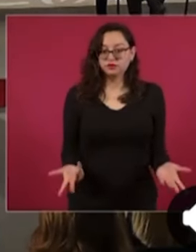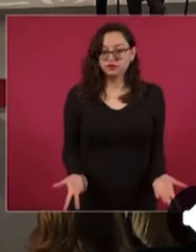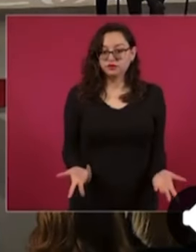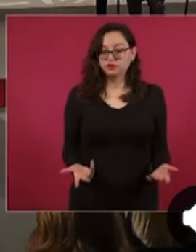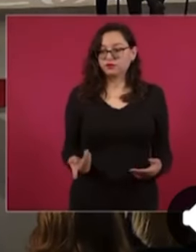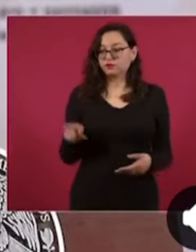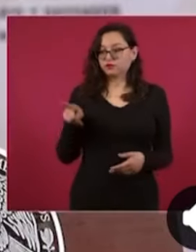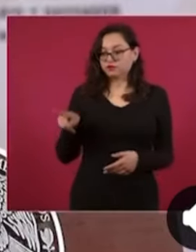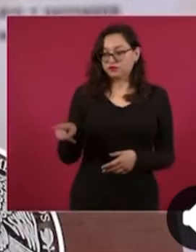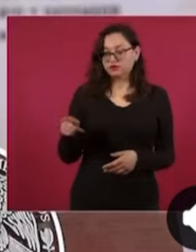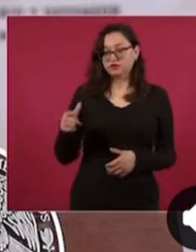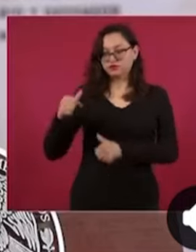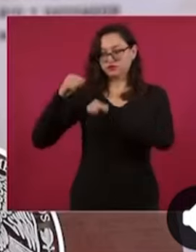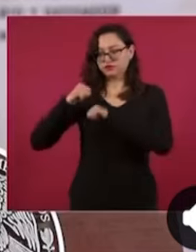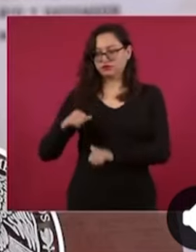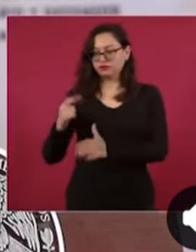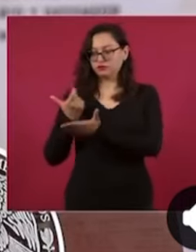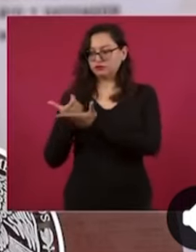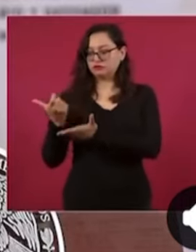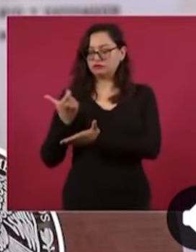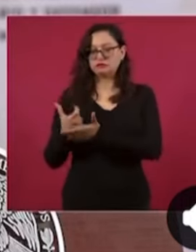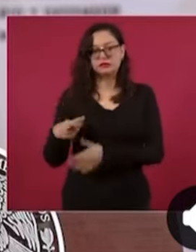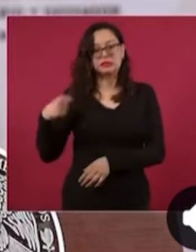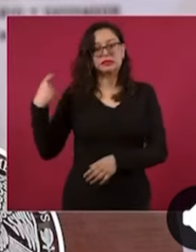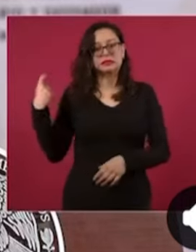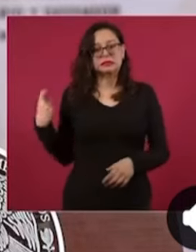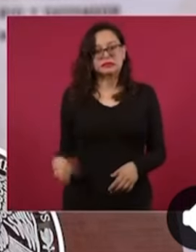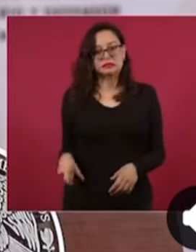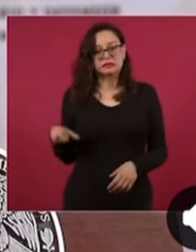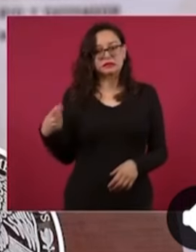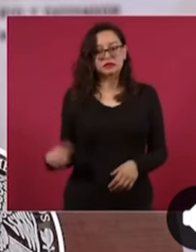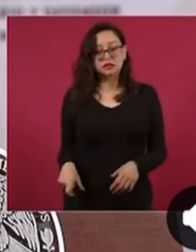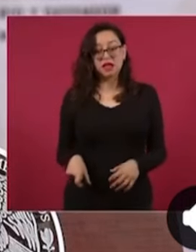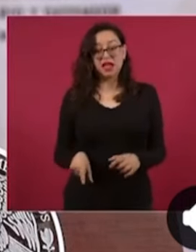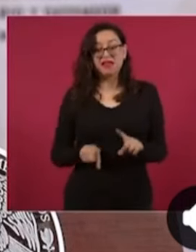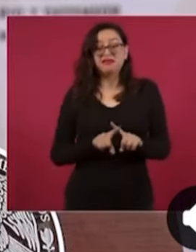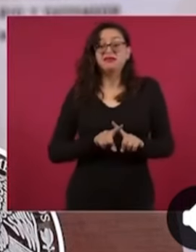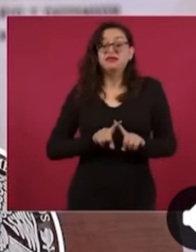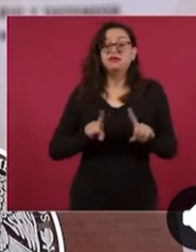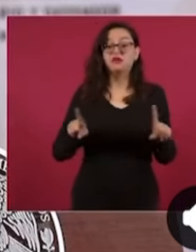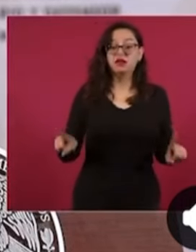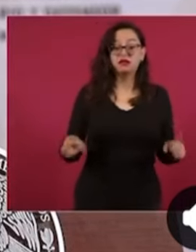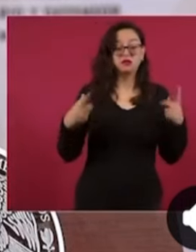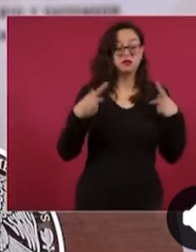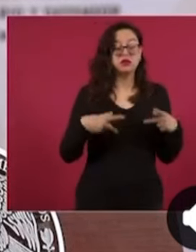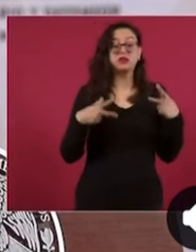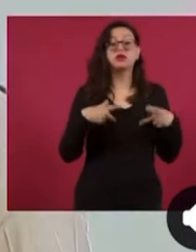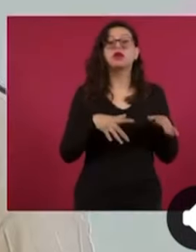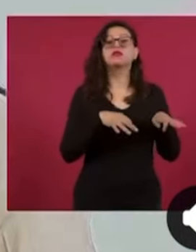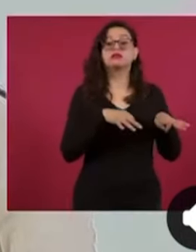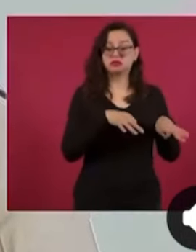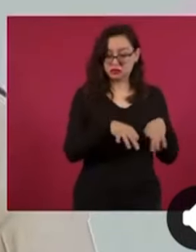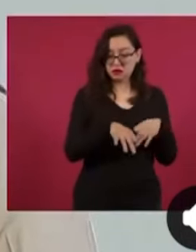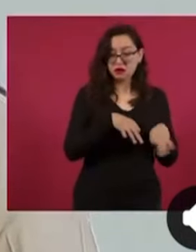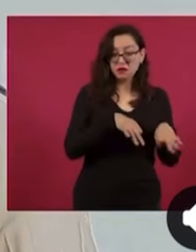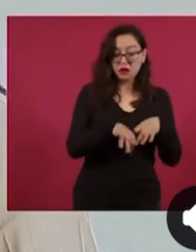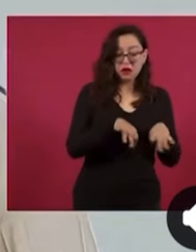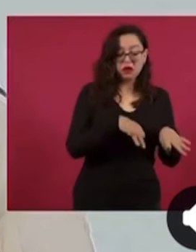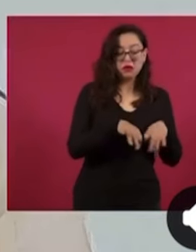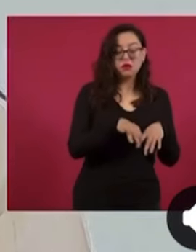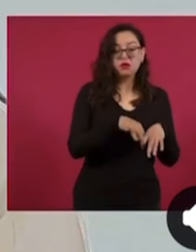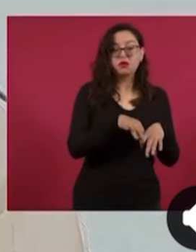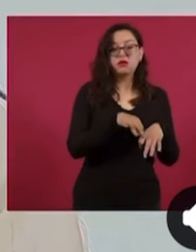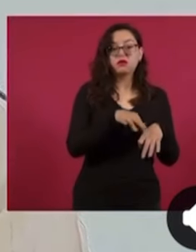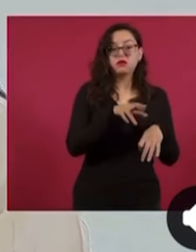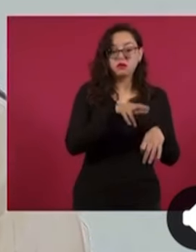de base a quienes estos oligarcas y funcionarios de alto nivel están apabullando con miedo